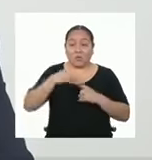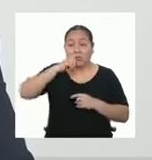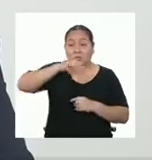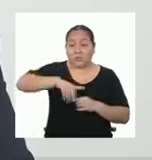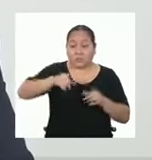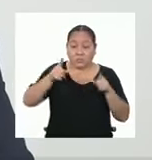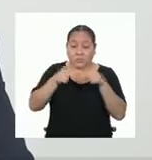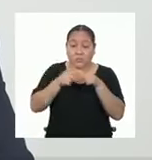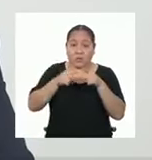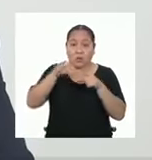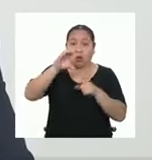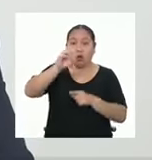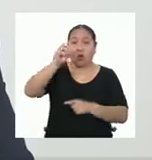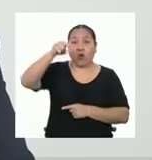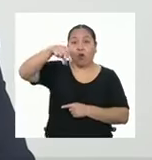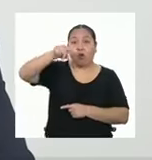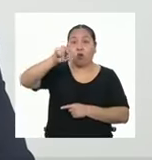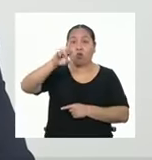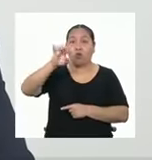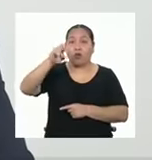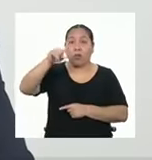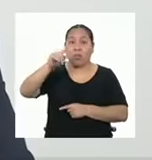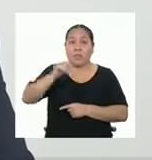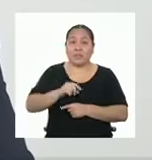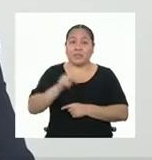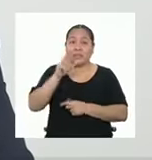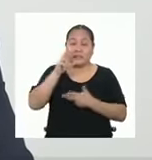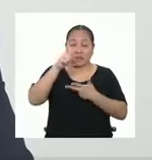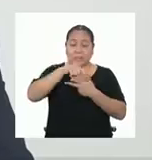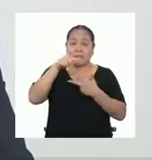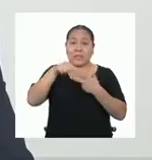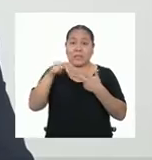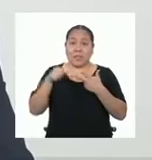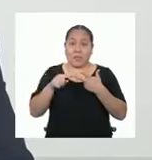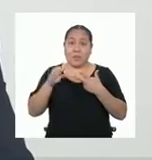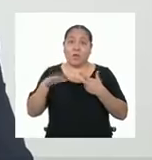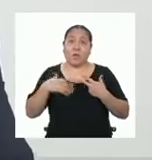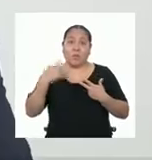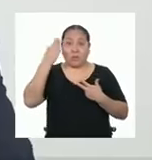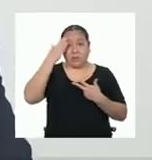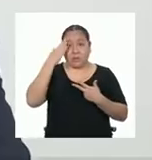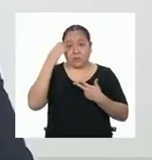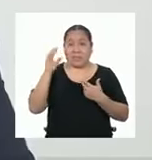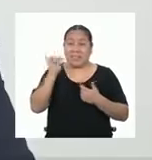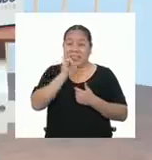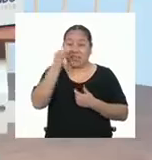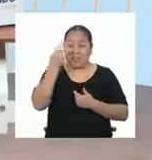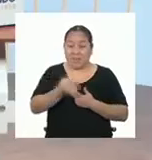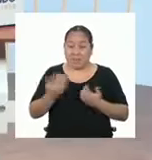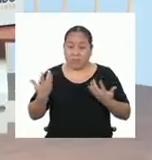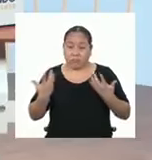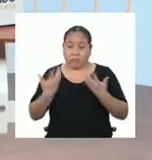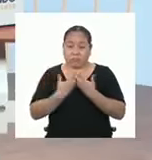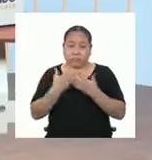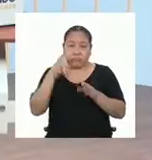triángulos congruentes Debes saber que existen tres criterios de congruencia Que podemos utilizar para saber si son idénticos